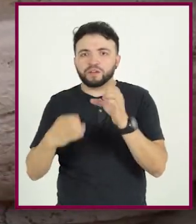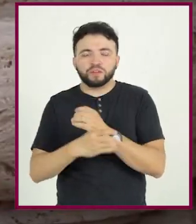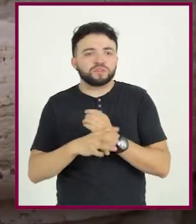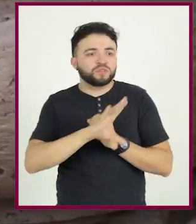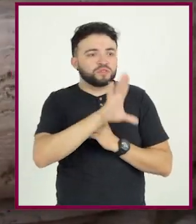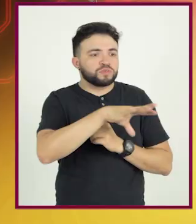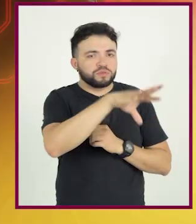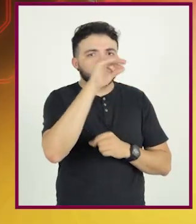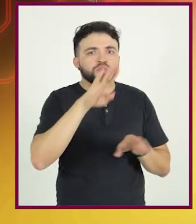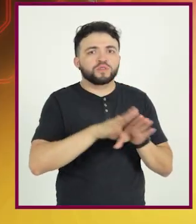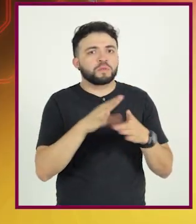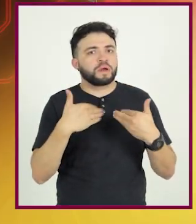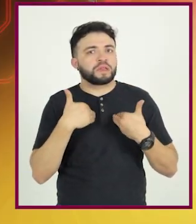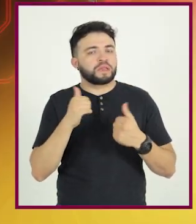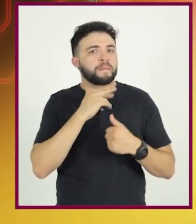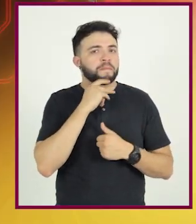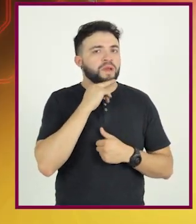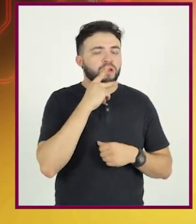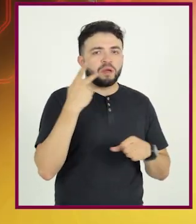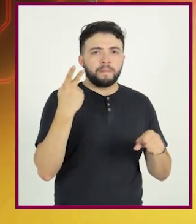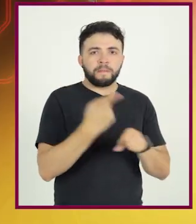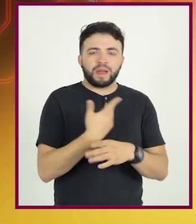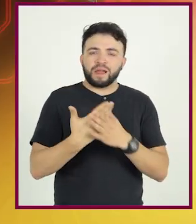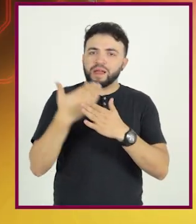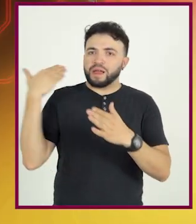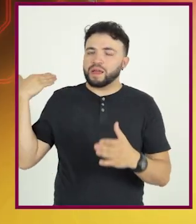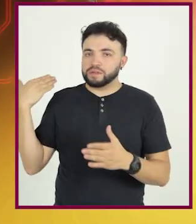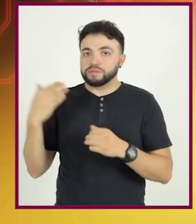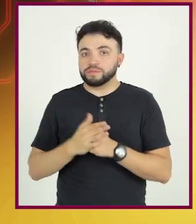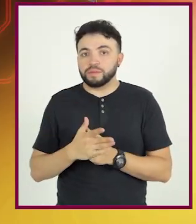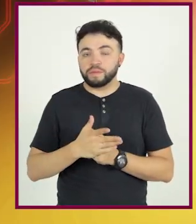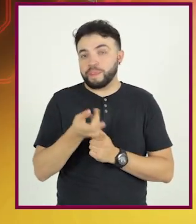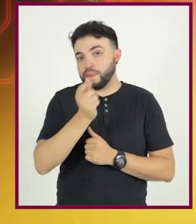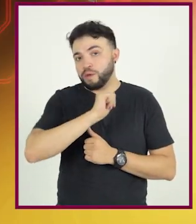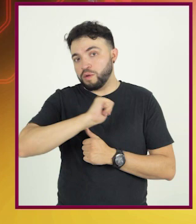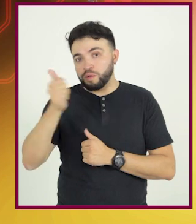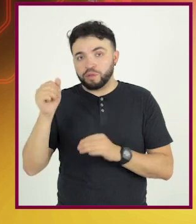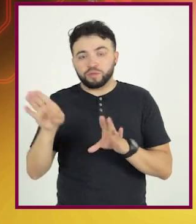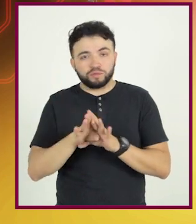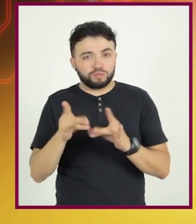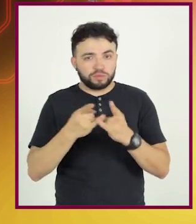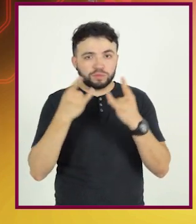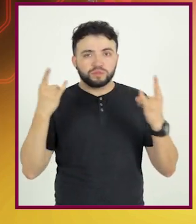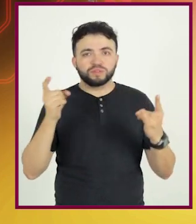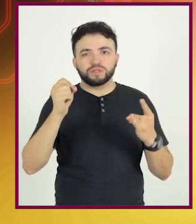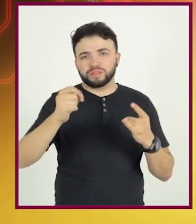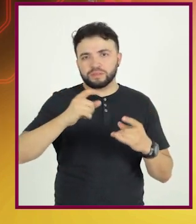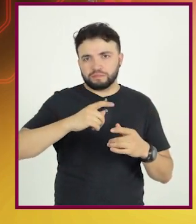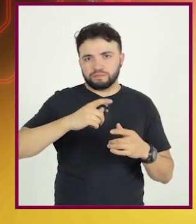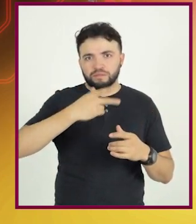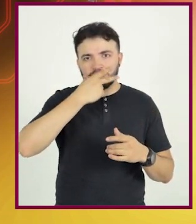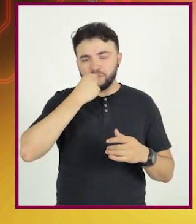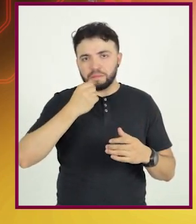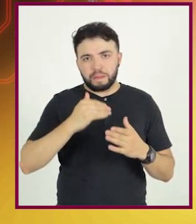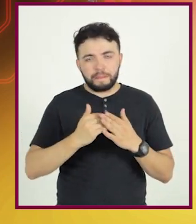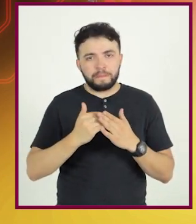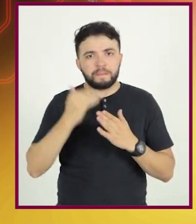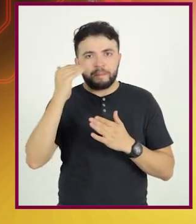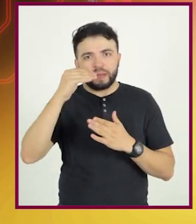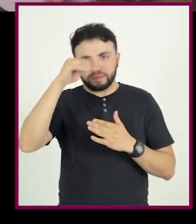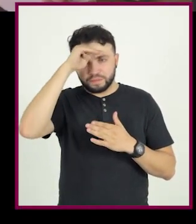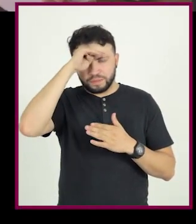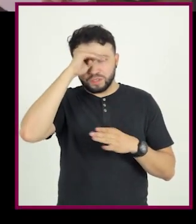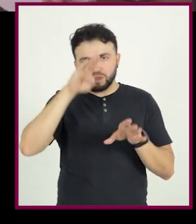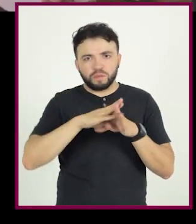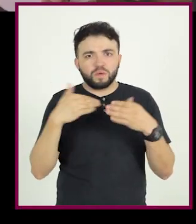futuras generaciones la posibilidad de entender el pasado. Otras definiciones de historia de parte de grandes